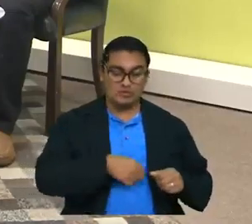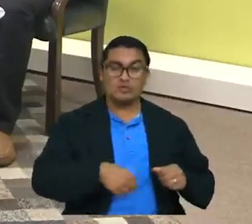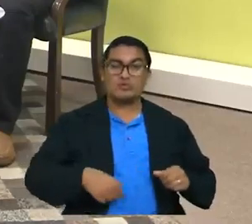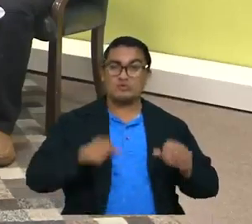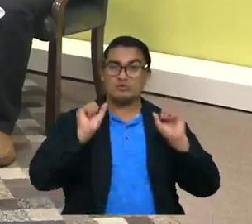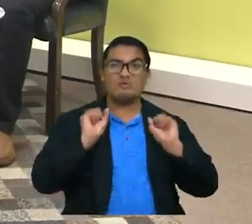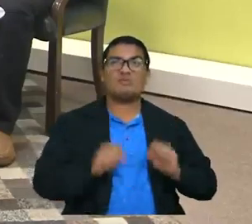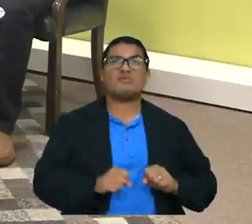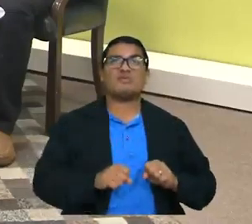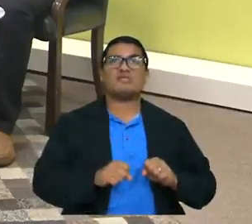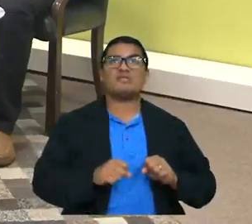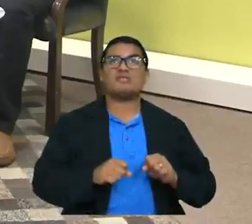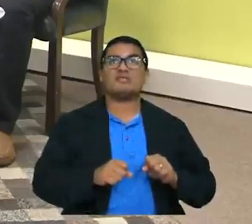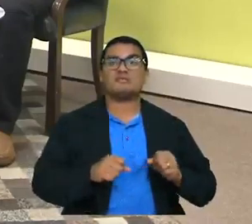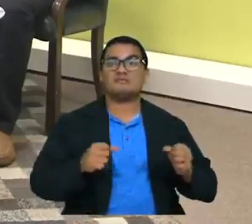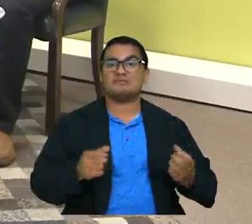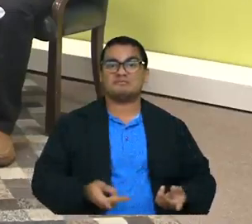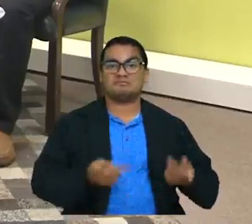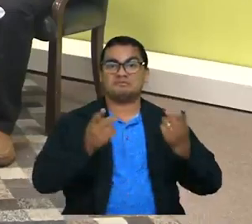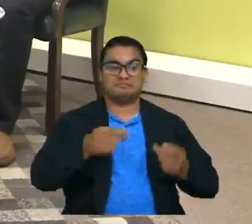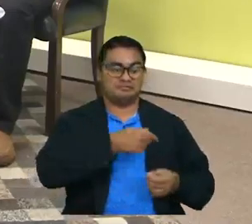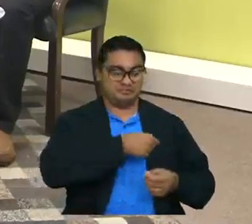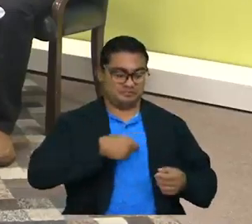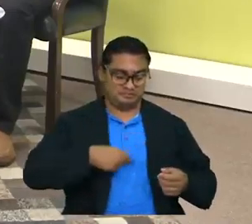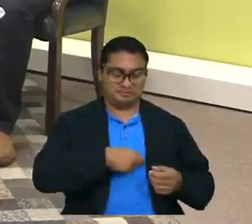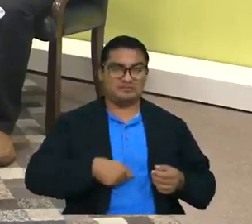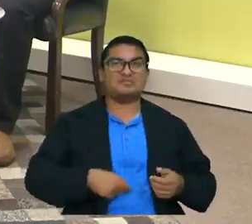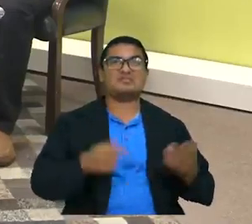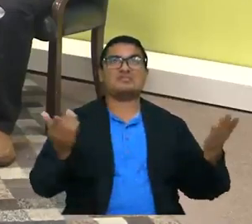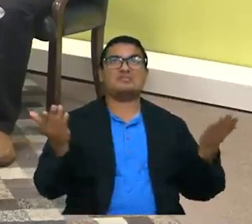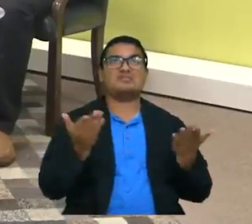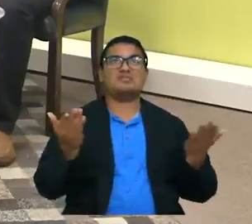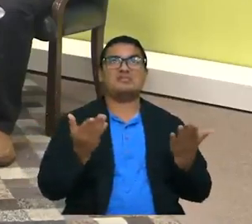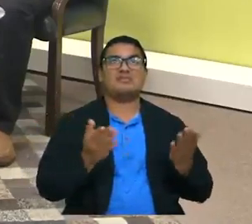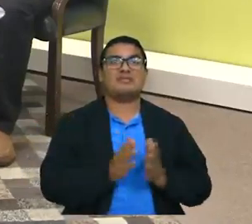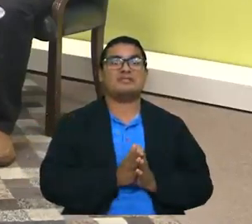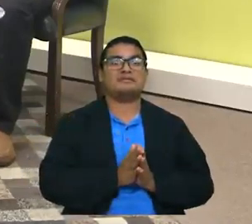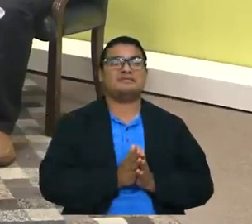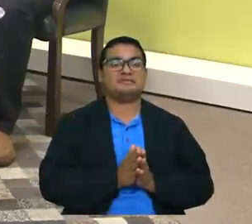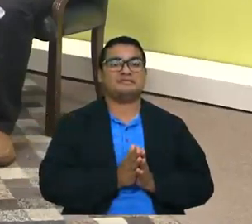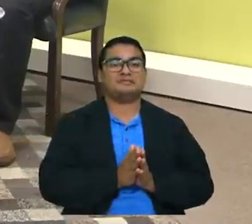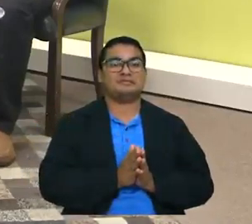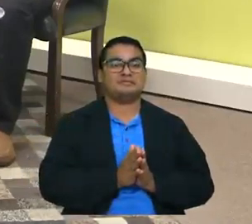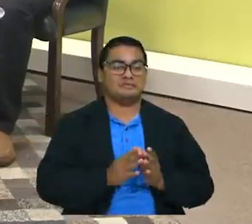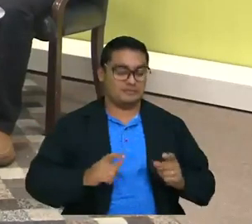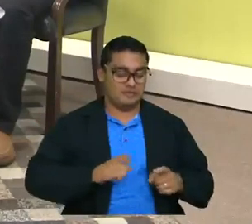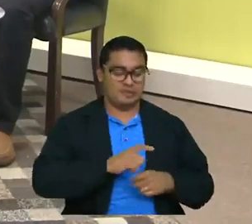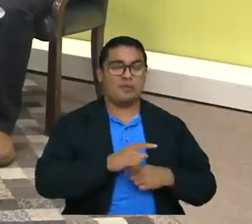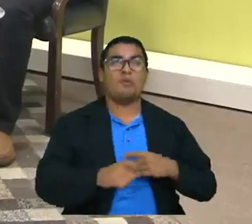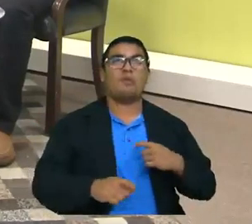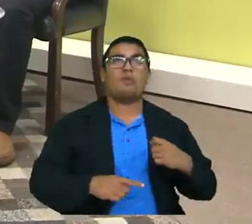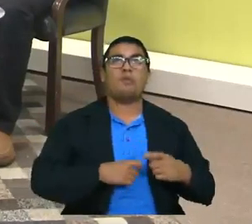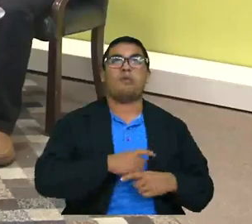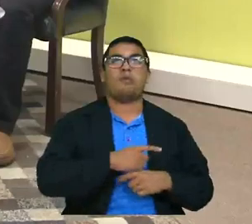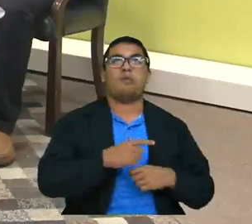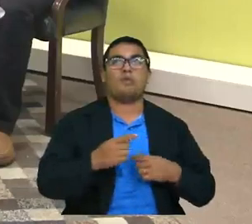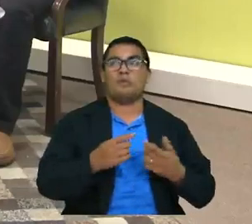también del hábitat del intestino? O sea, no, de hecho, no es que ellos se adecúan, se